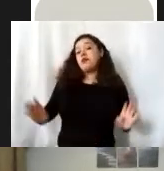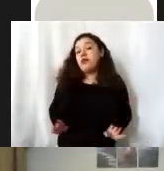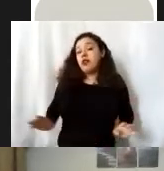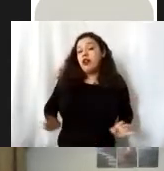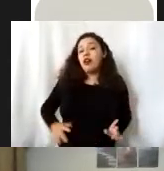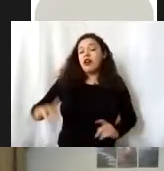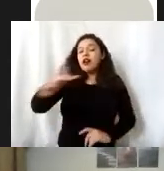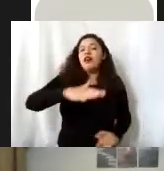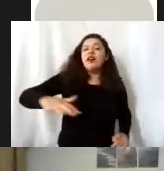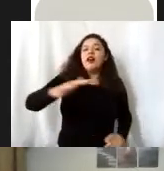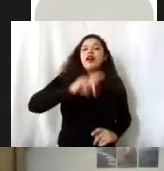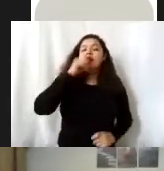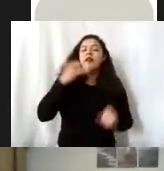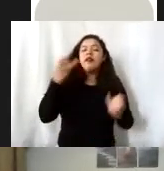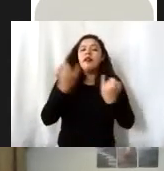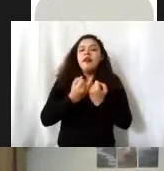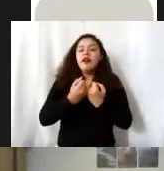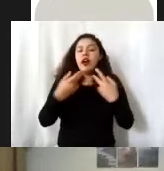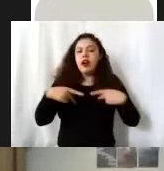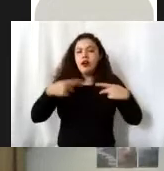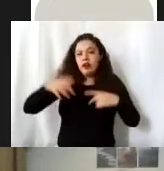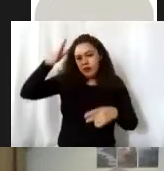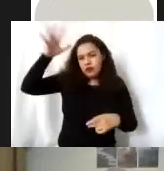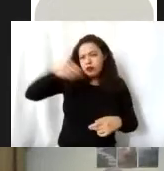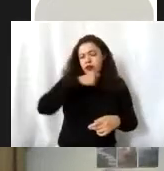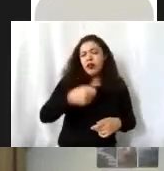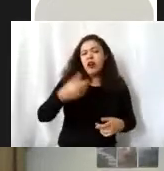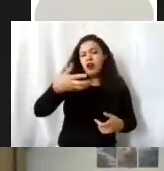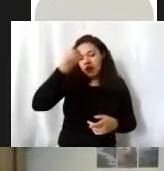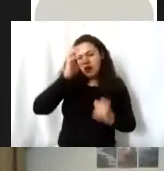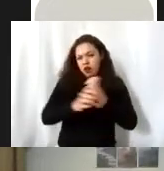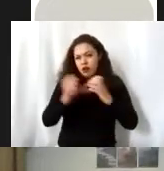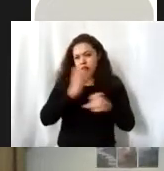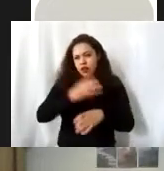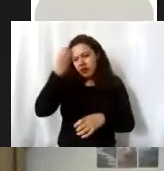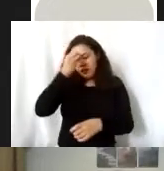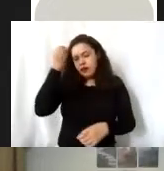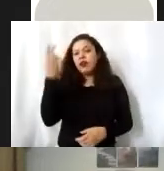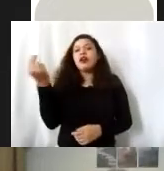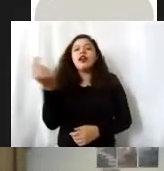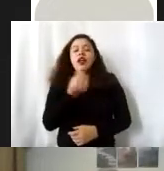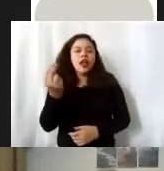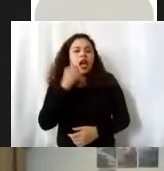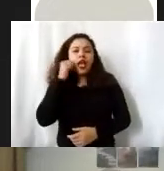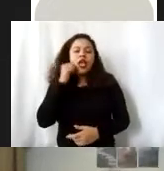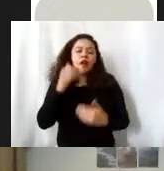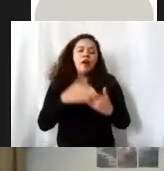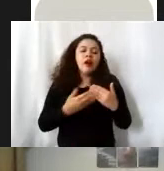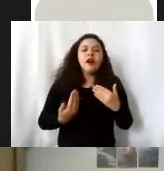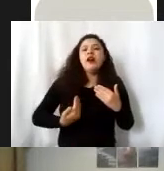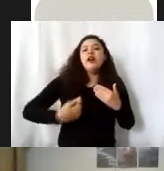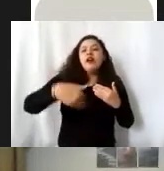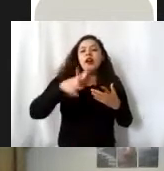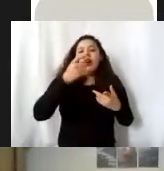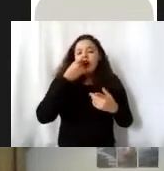que nos hablabas de la persona mayor con Alzheimer, que requiere ya de manera permanente pues un